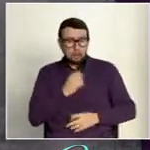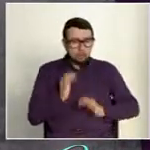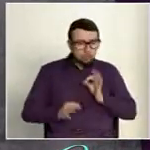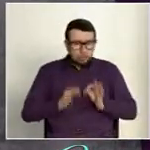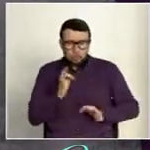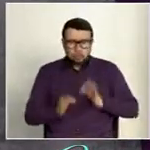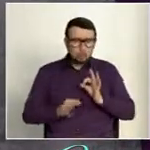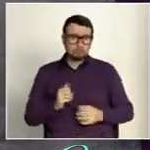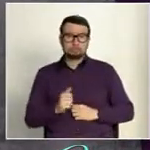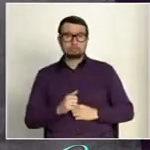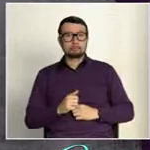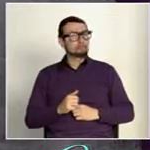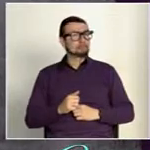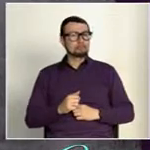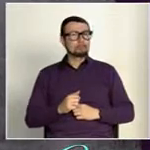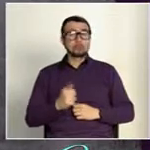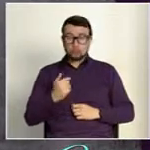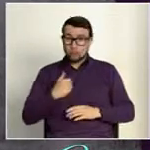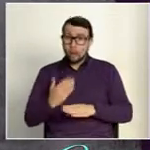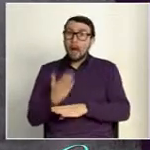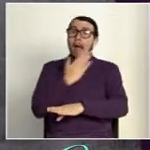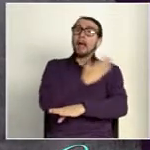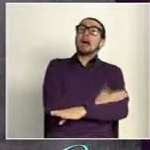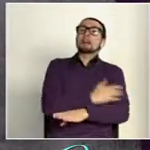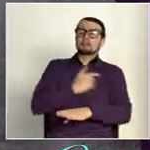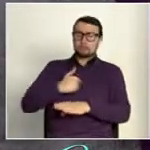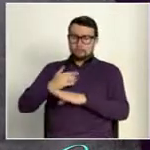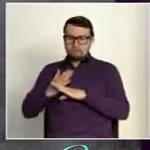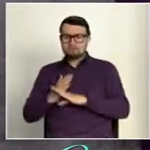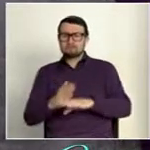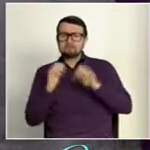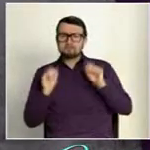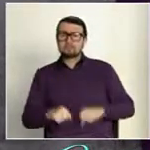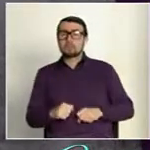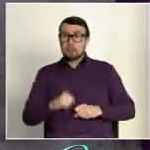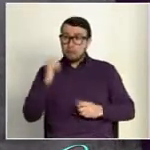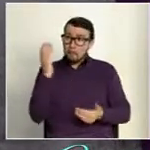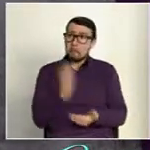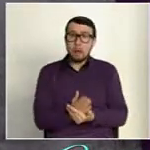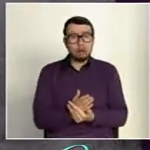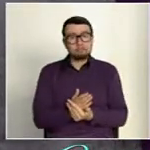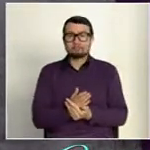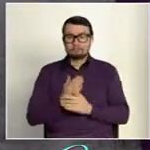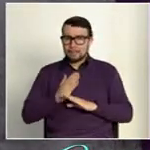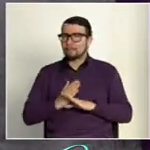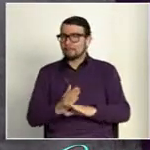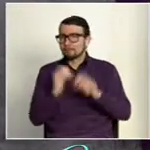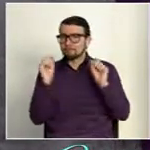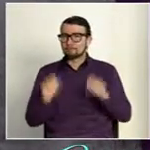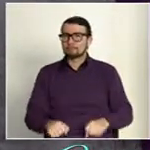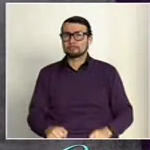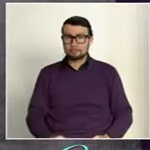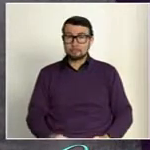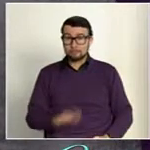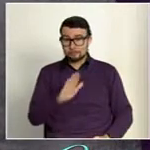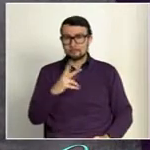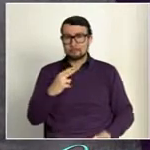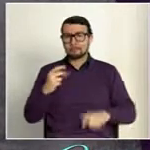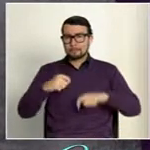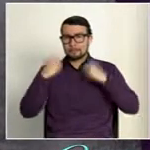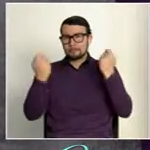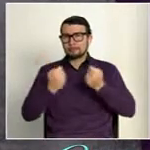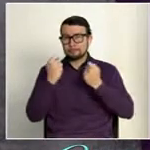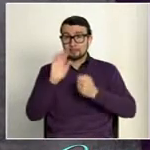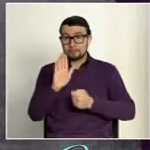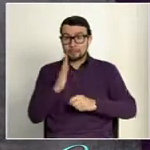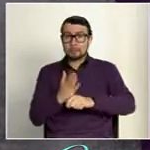No, ¿cómo yo me puedo prevenir para que no llegue a ese proceso de enfermedad? Vamos a ir a este corte comerciales,